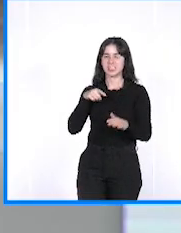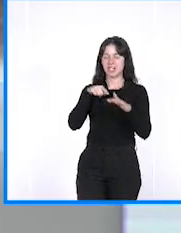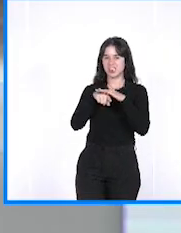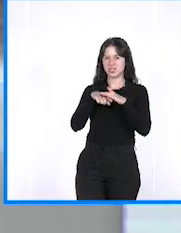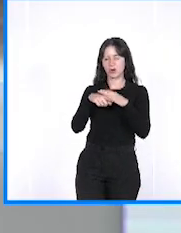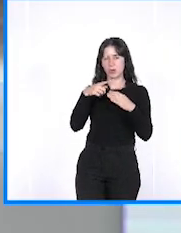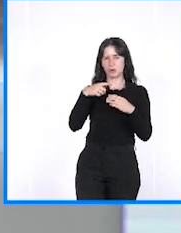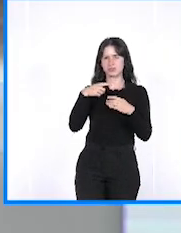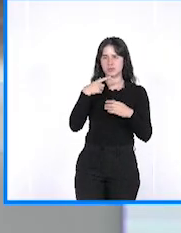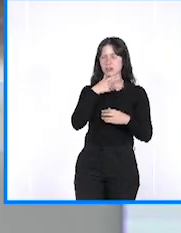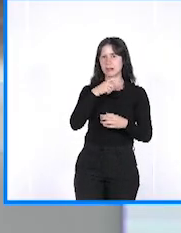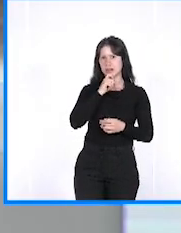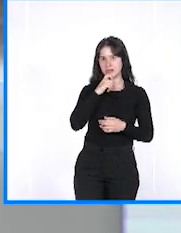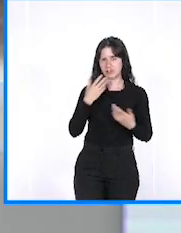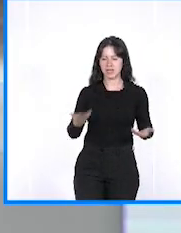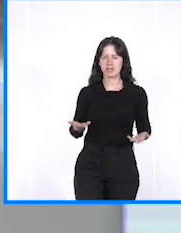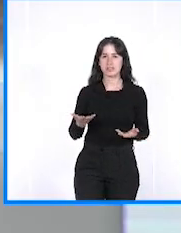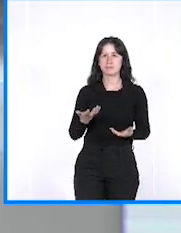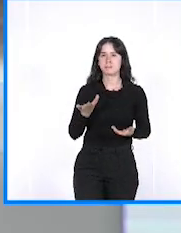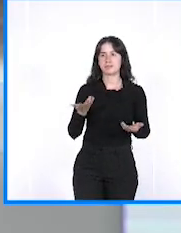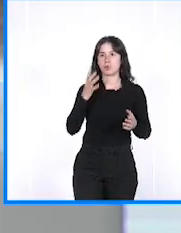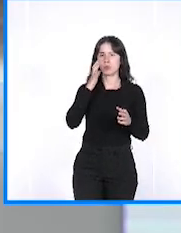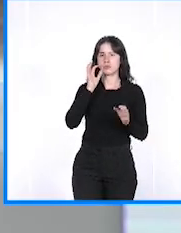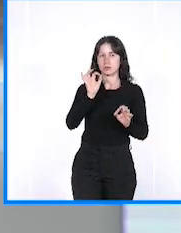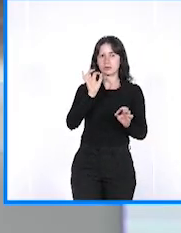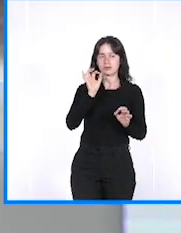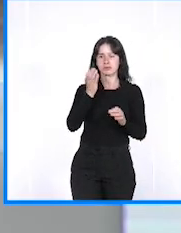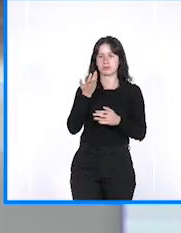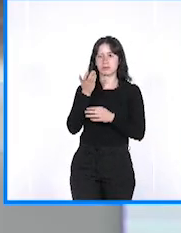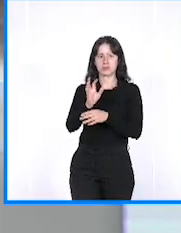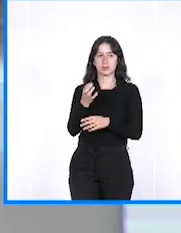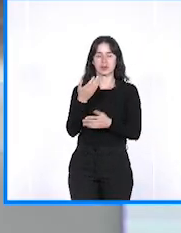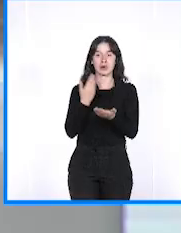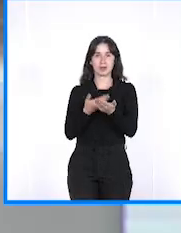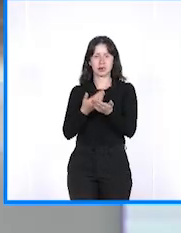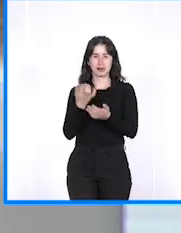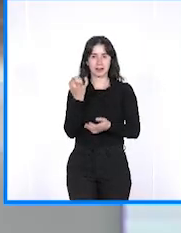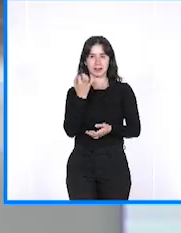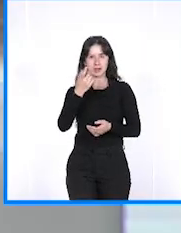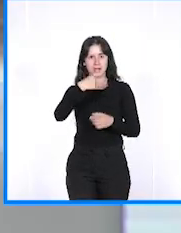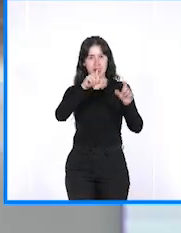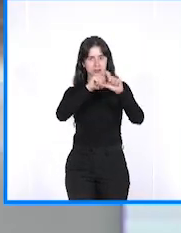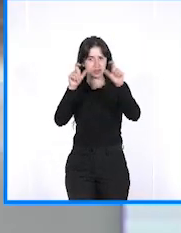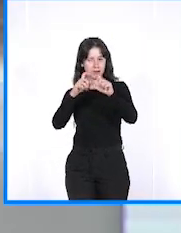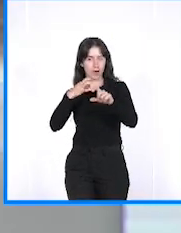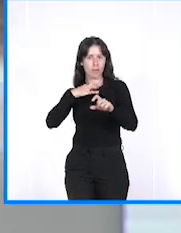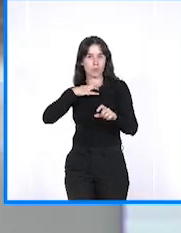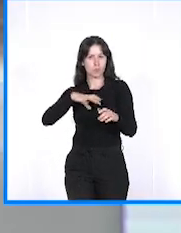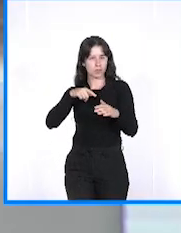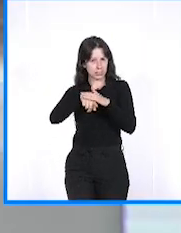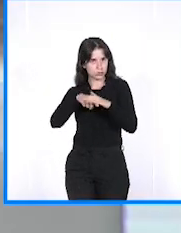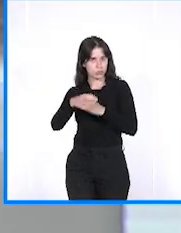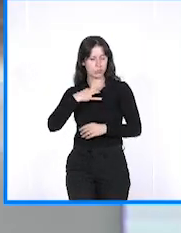compleja creo que las evidencias demuestran eh que las entidades habéis sido capaces de de poder gestionarlo no y